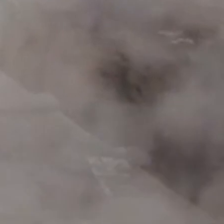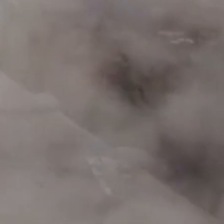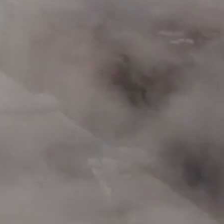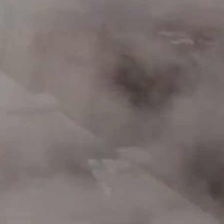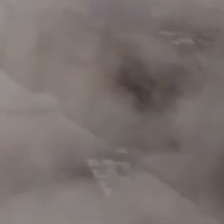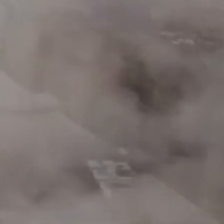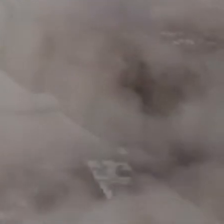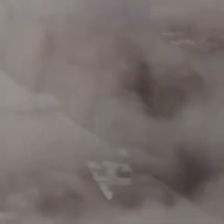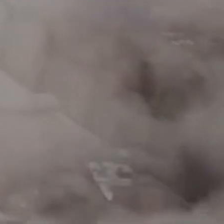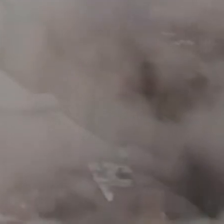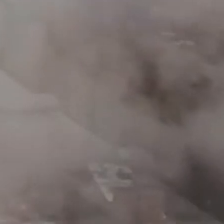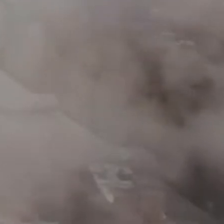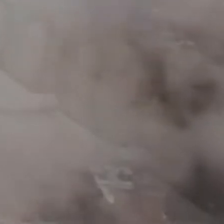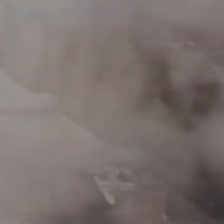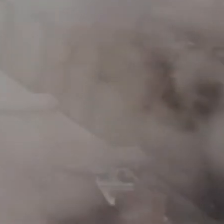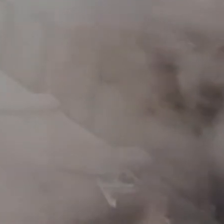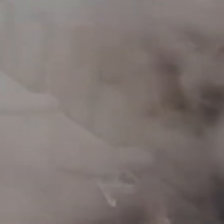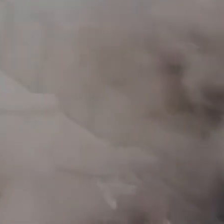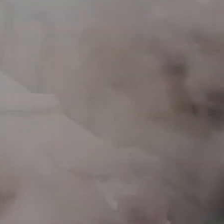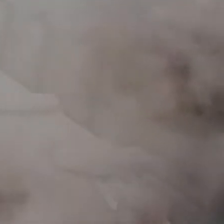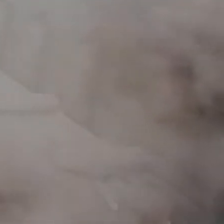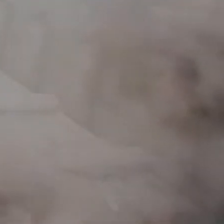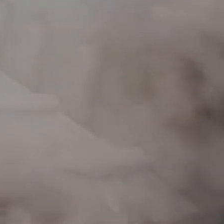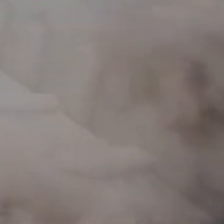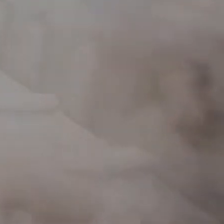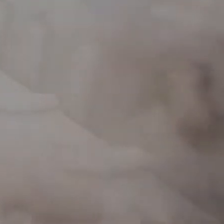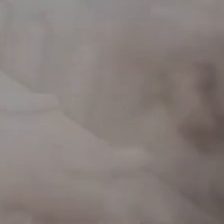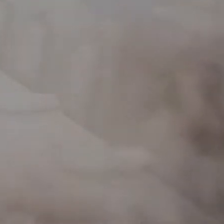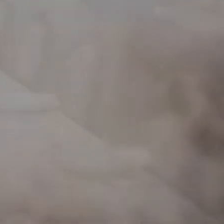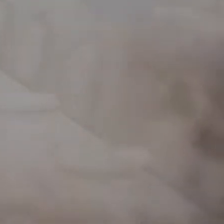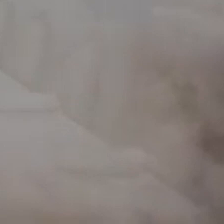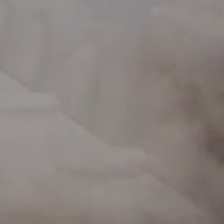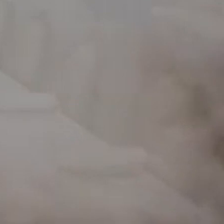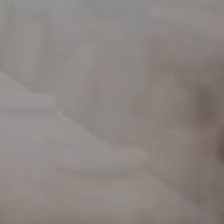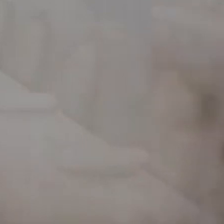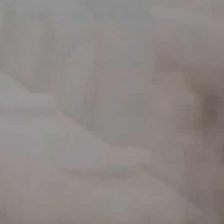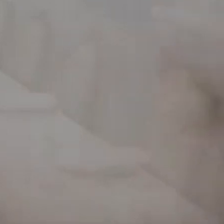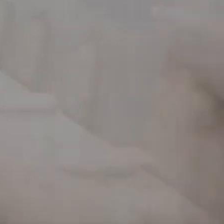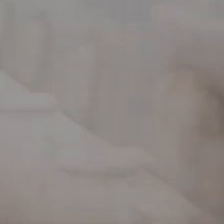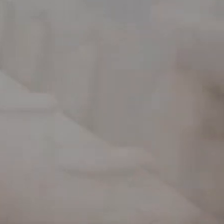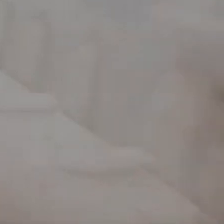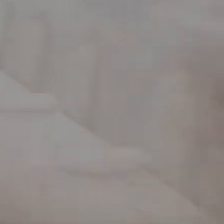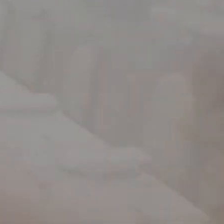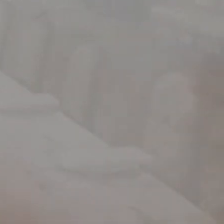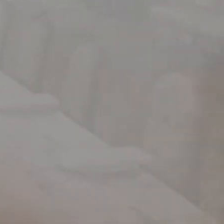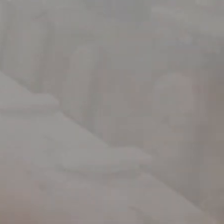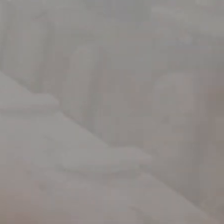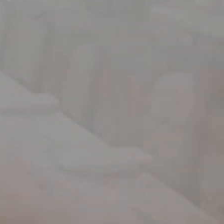llamar. El rey te manda a llamar en esta hora. Y escucha bien lo que él quiere decirte en este momento.